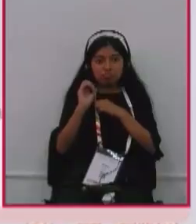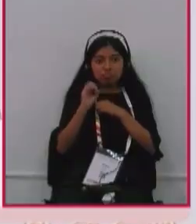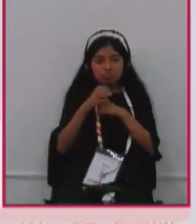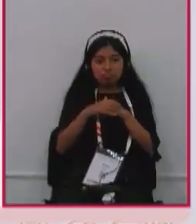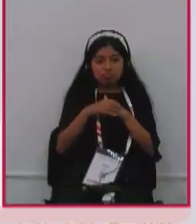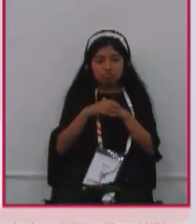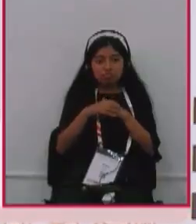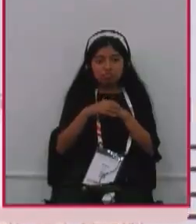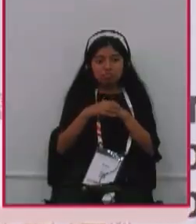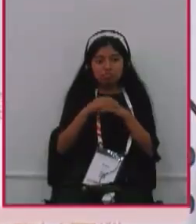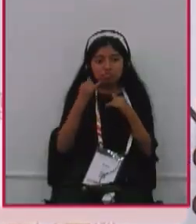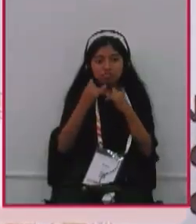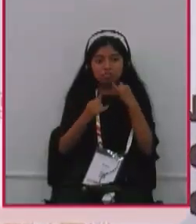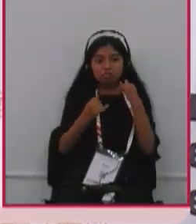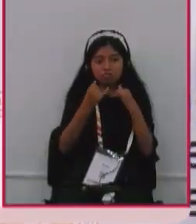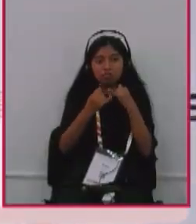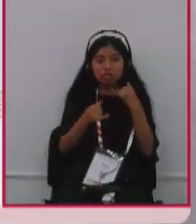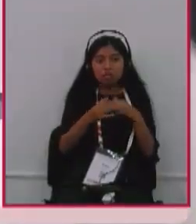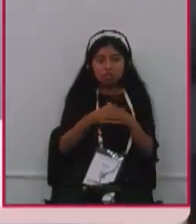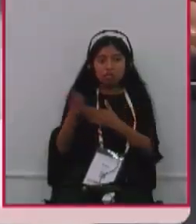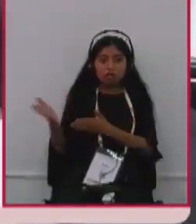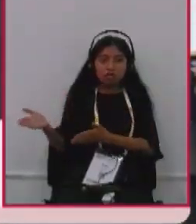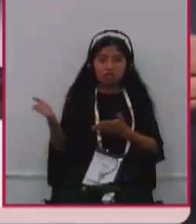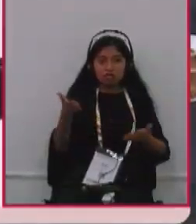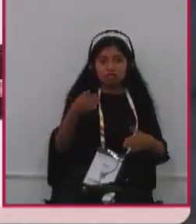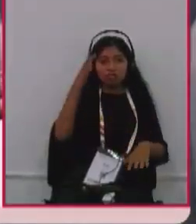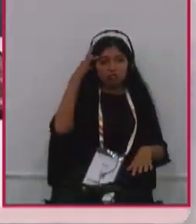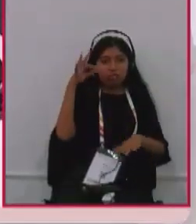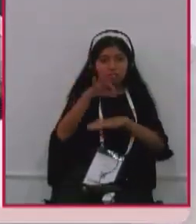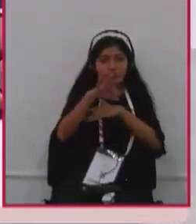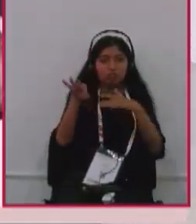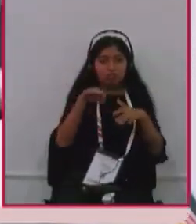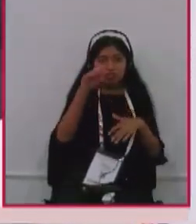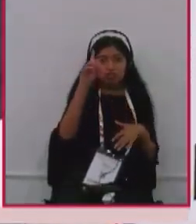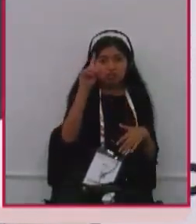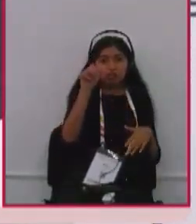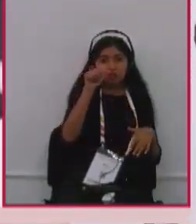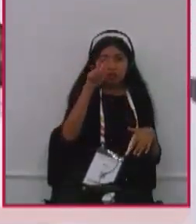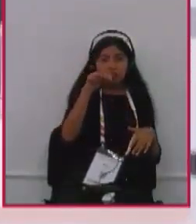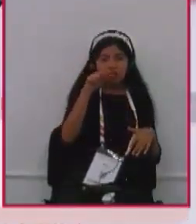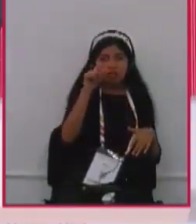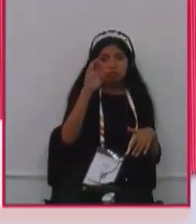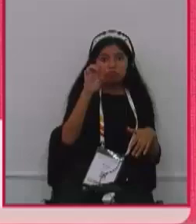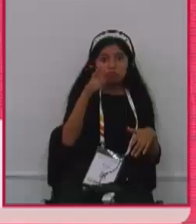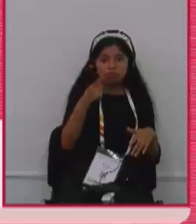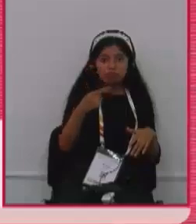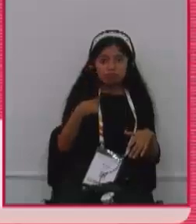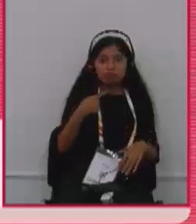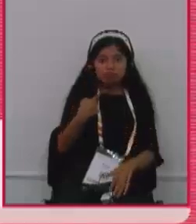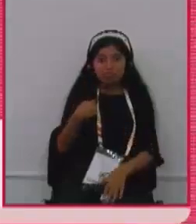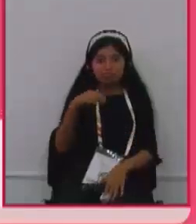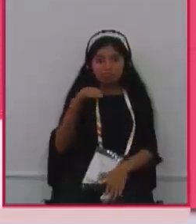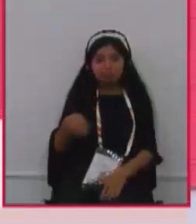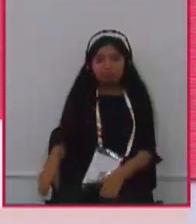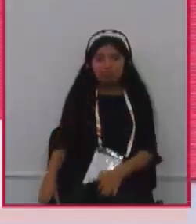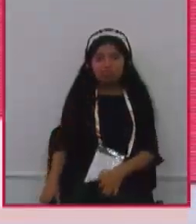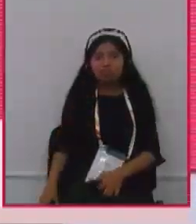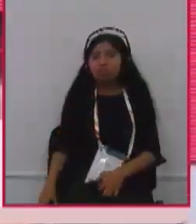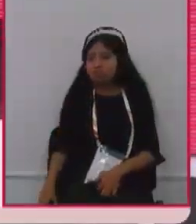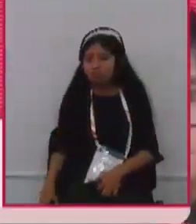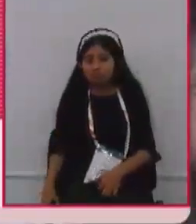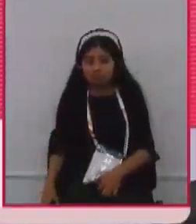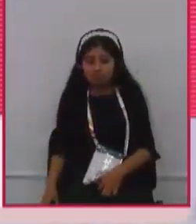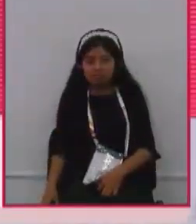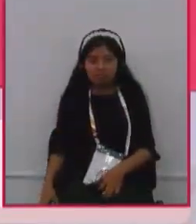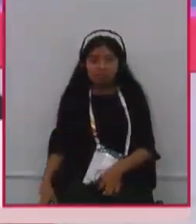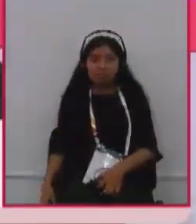Yanacocha. Finalmente, invitamos al ingeniero Dante Espinosa con optimización de la producción de Injection Leaching